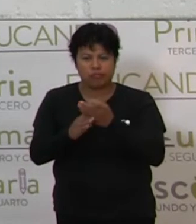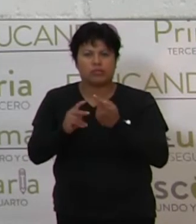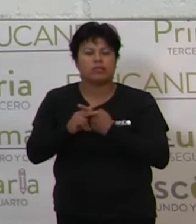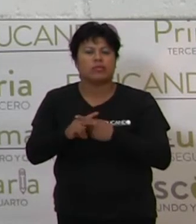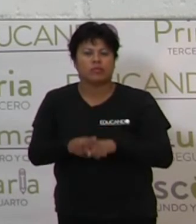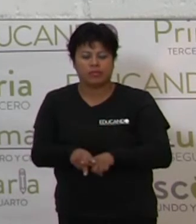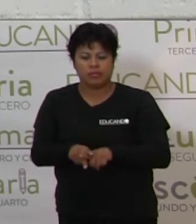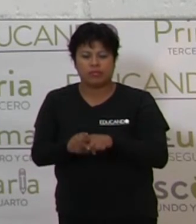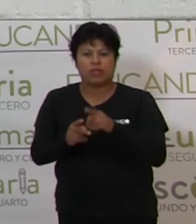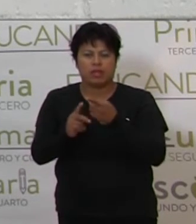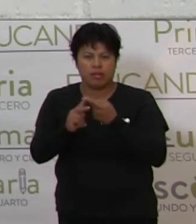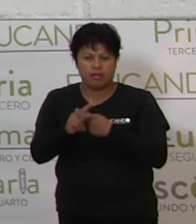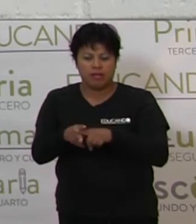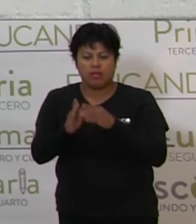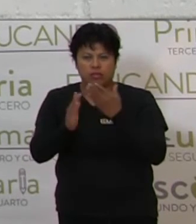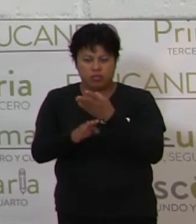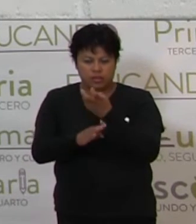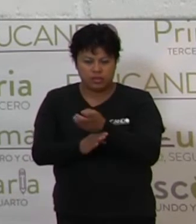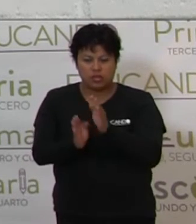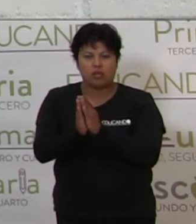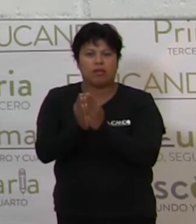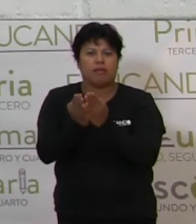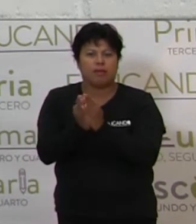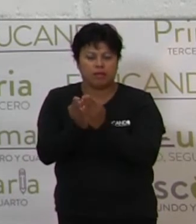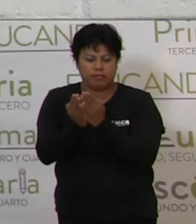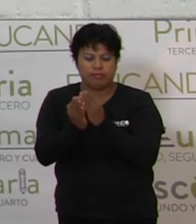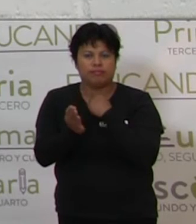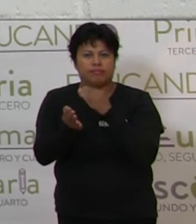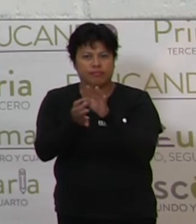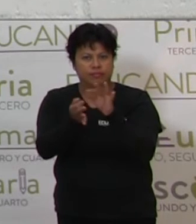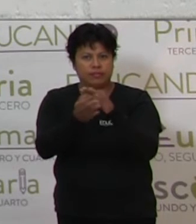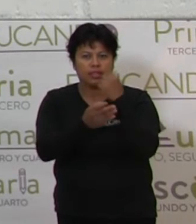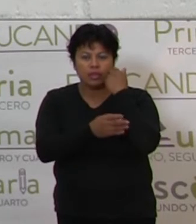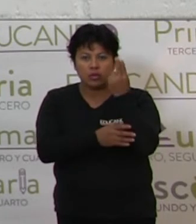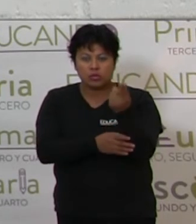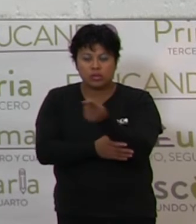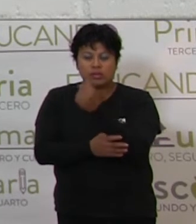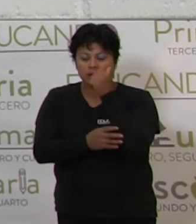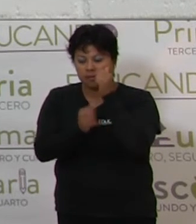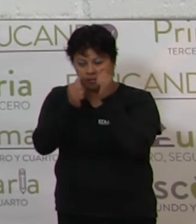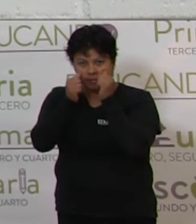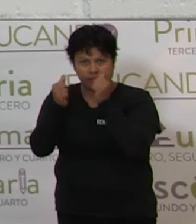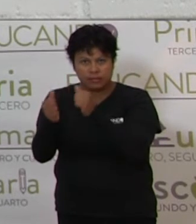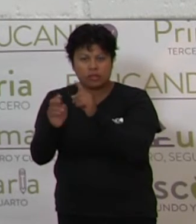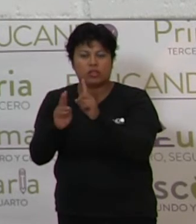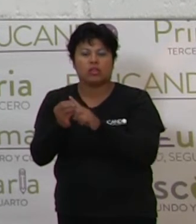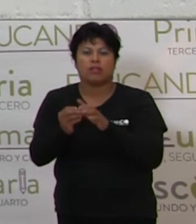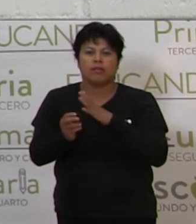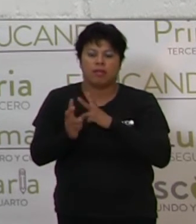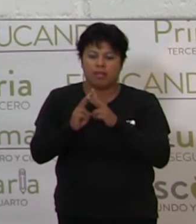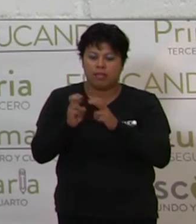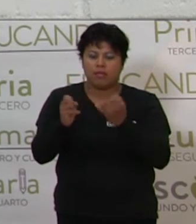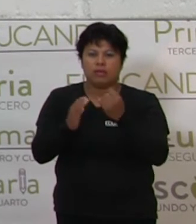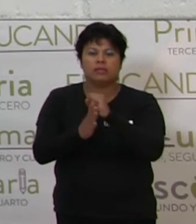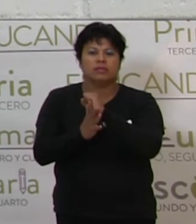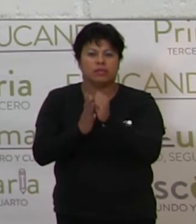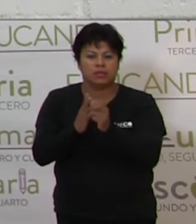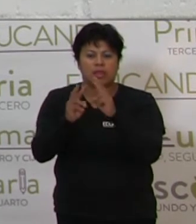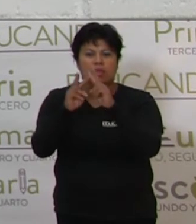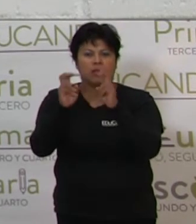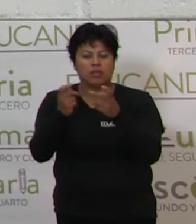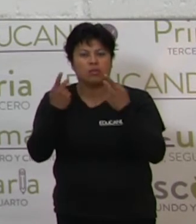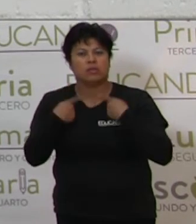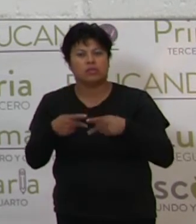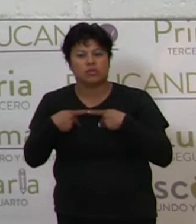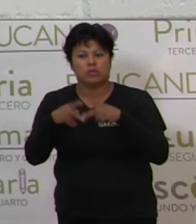darle entonces inicio a esta lectura donde, les repito, quiero que ustedes ya empiecen a identificar